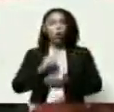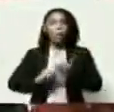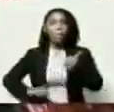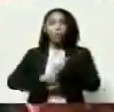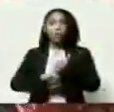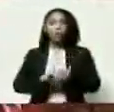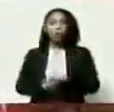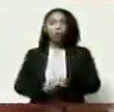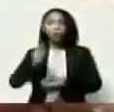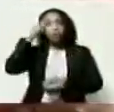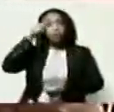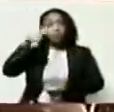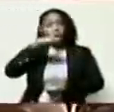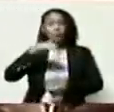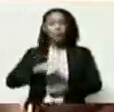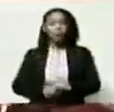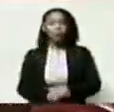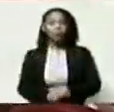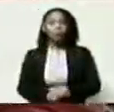Al pueblo.